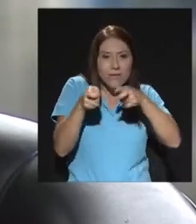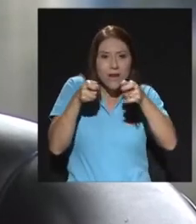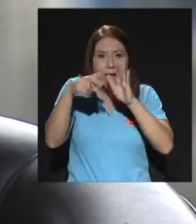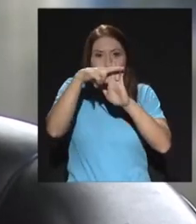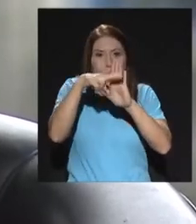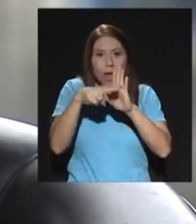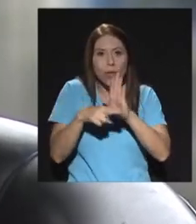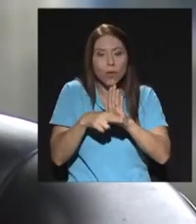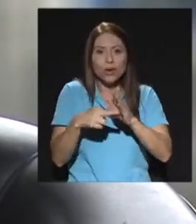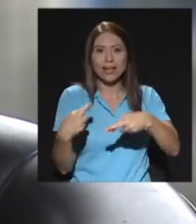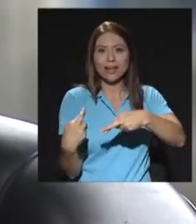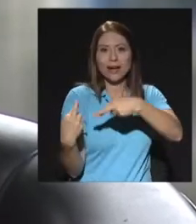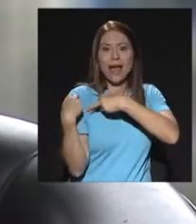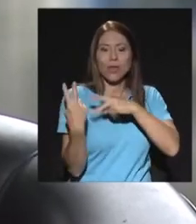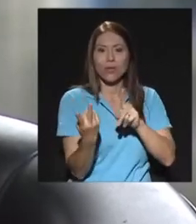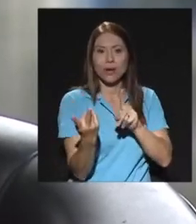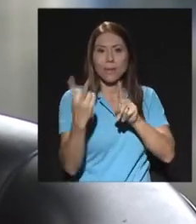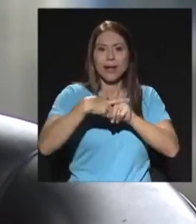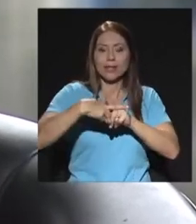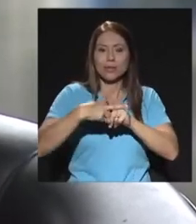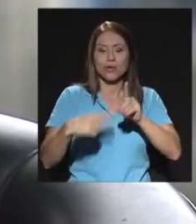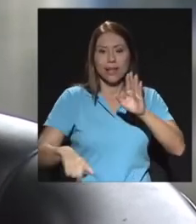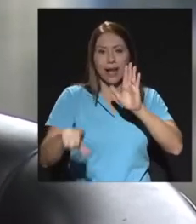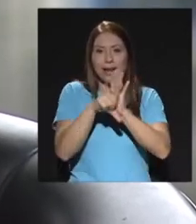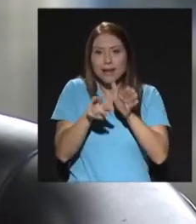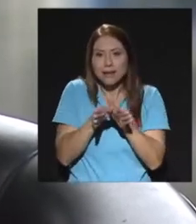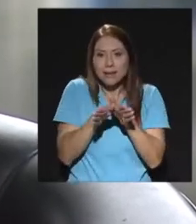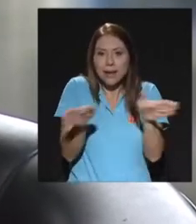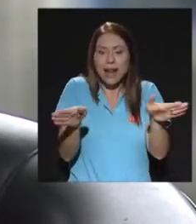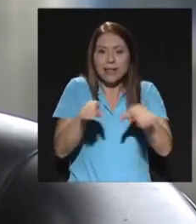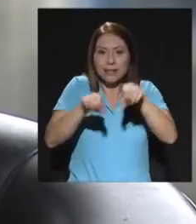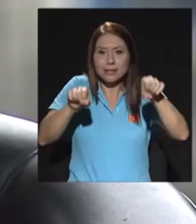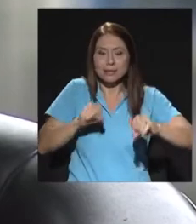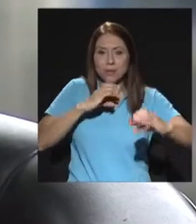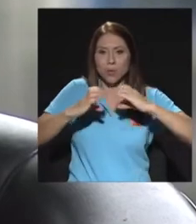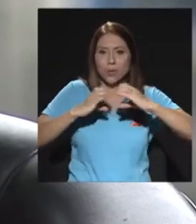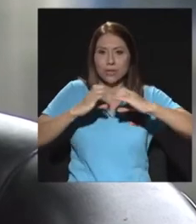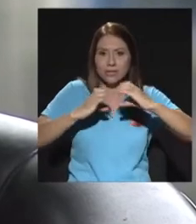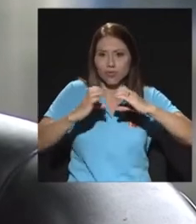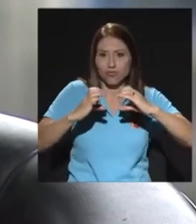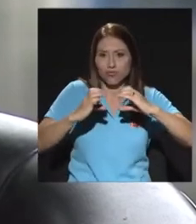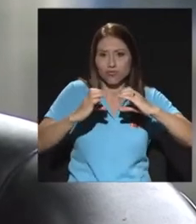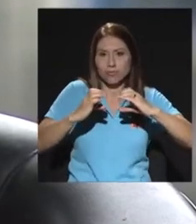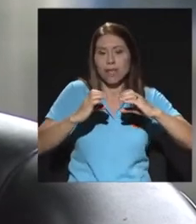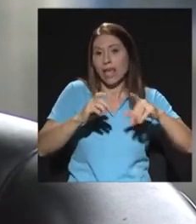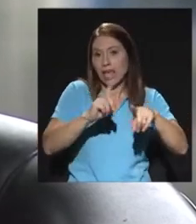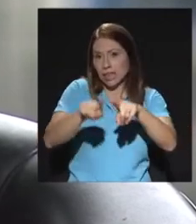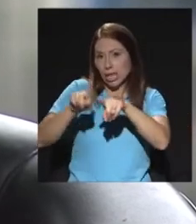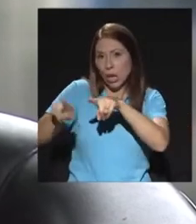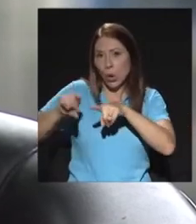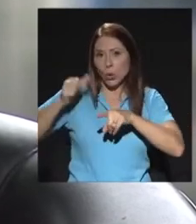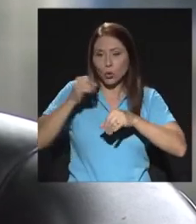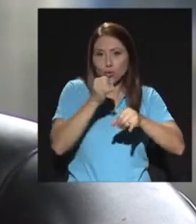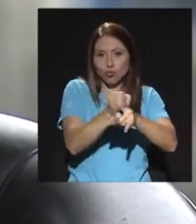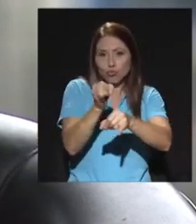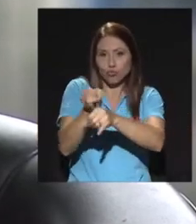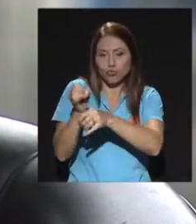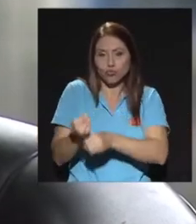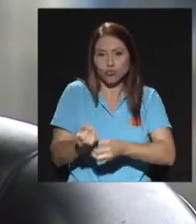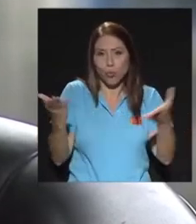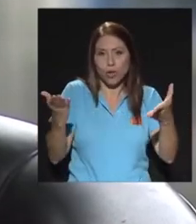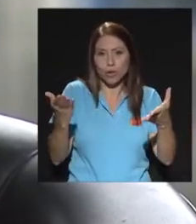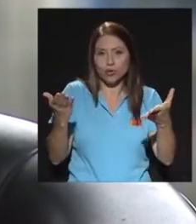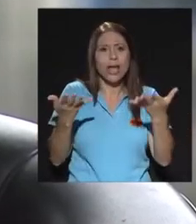la aplicación de la Ley General de Telecomunicaciones, entre otros órganos públicos,